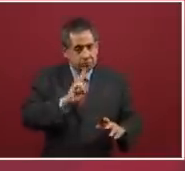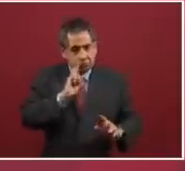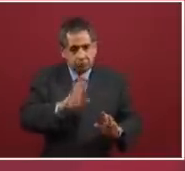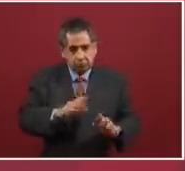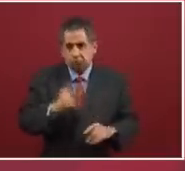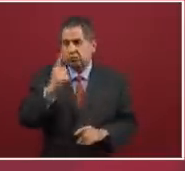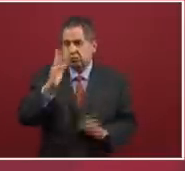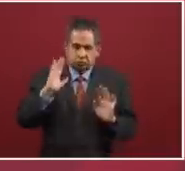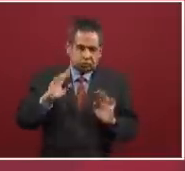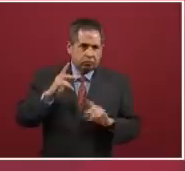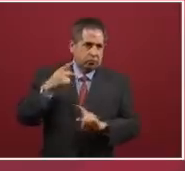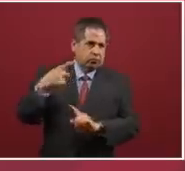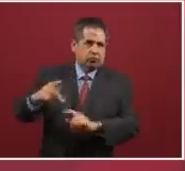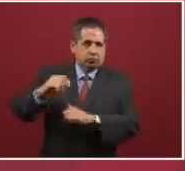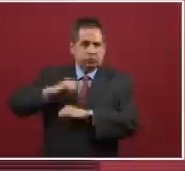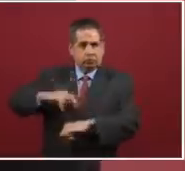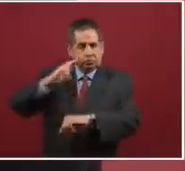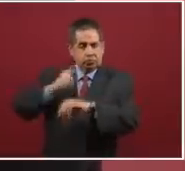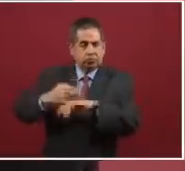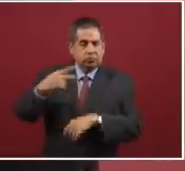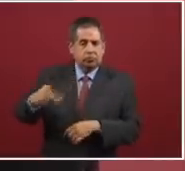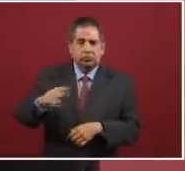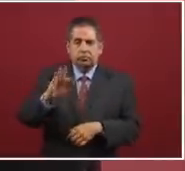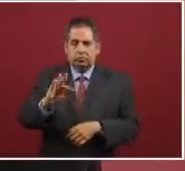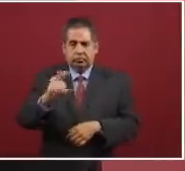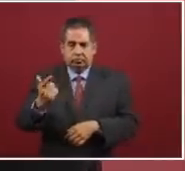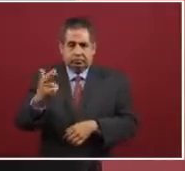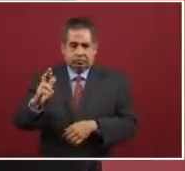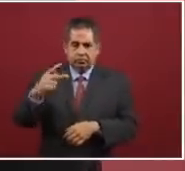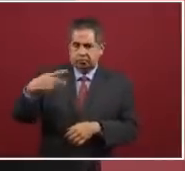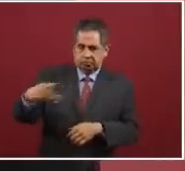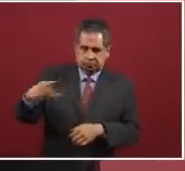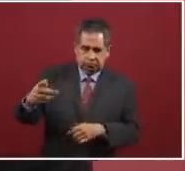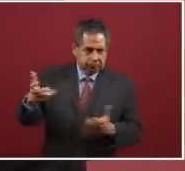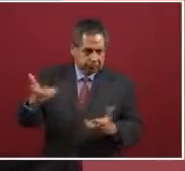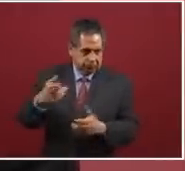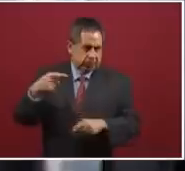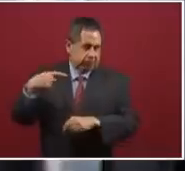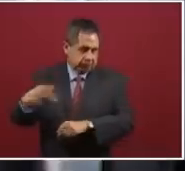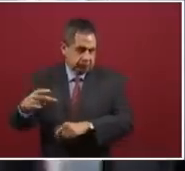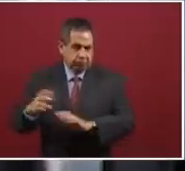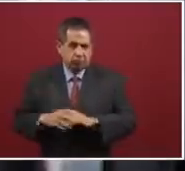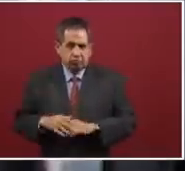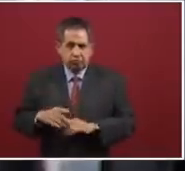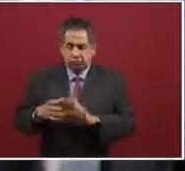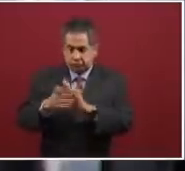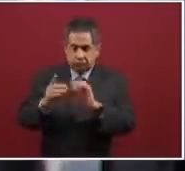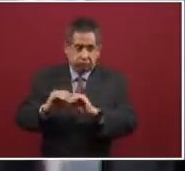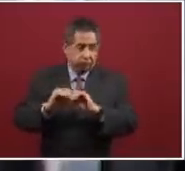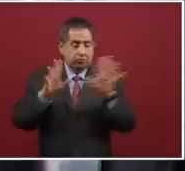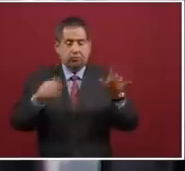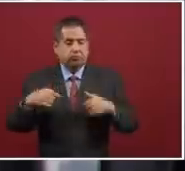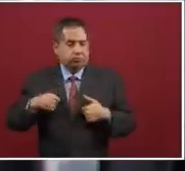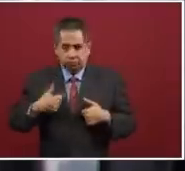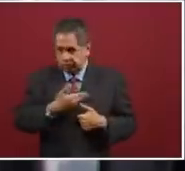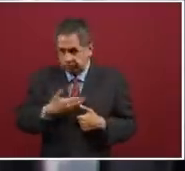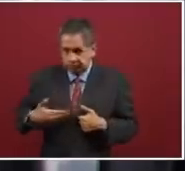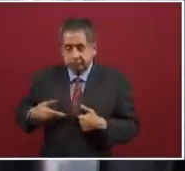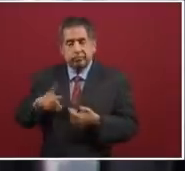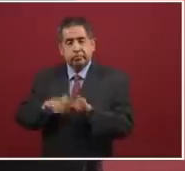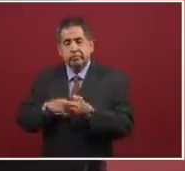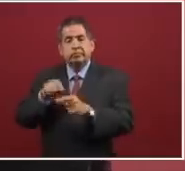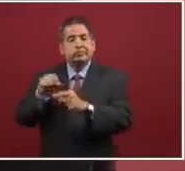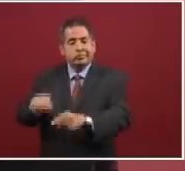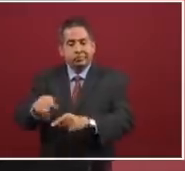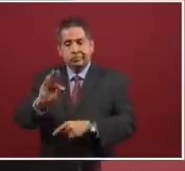Esa es una función de la Fiscalía General, se le tiene que aclarar a la gente. Yo